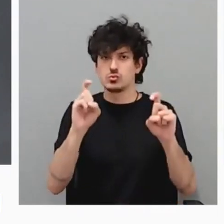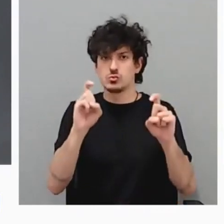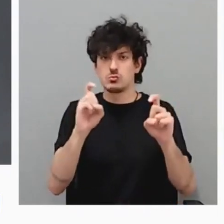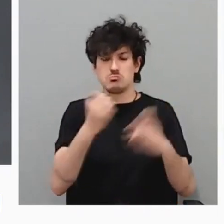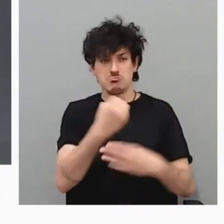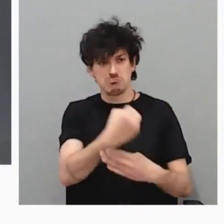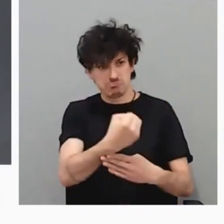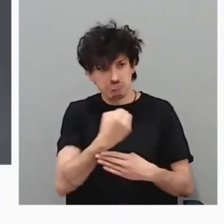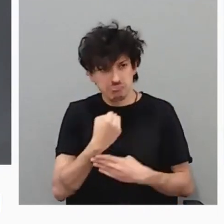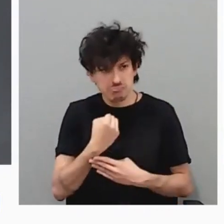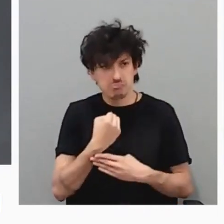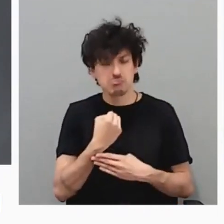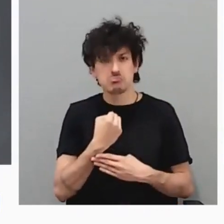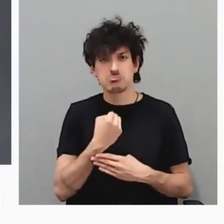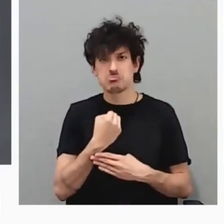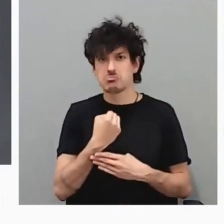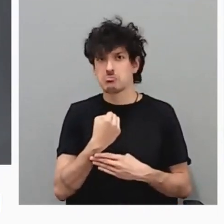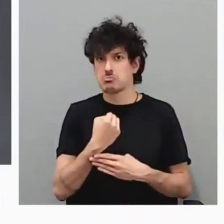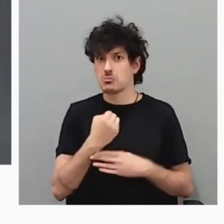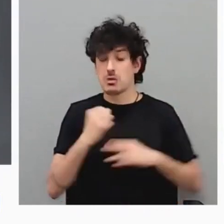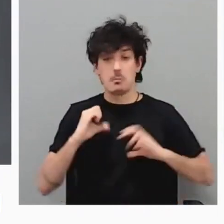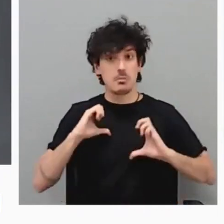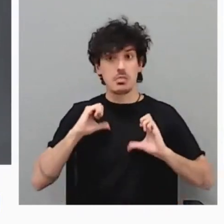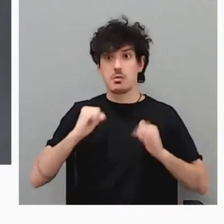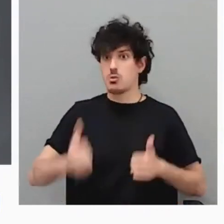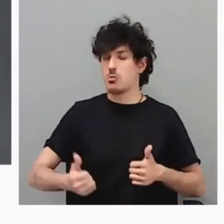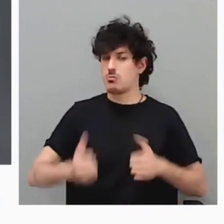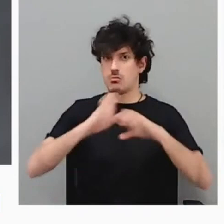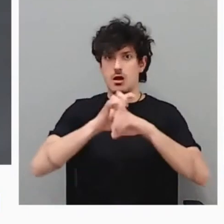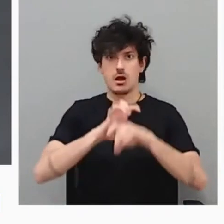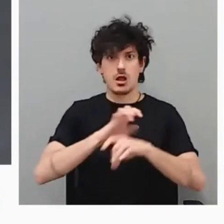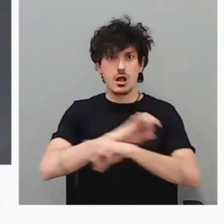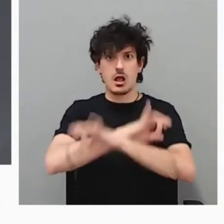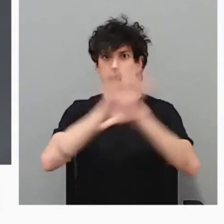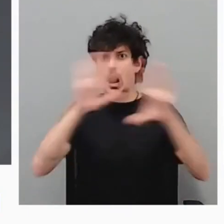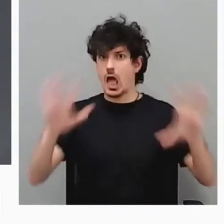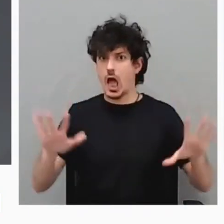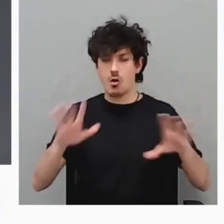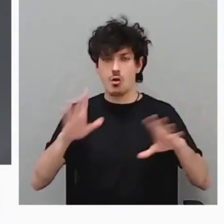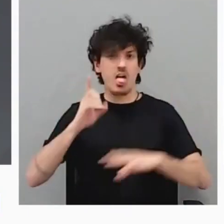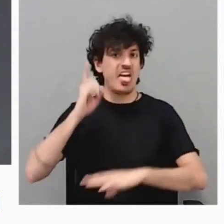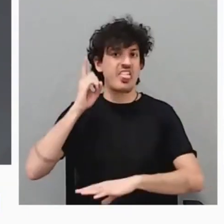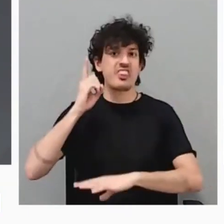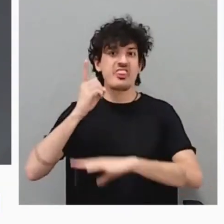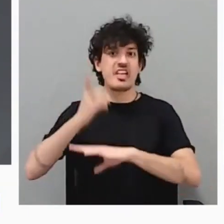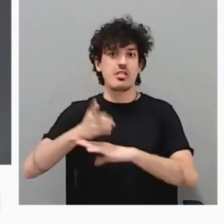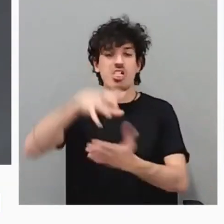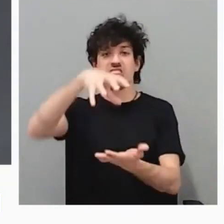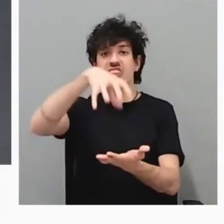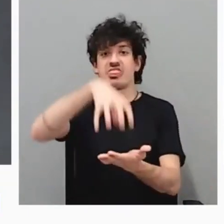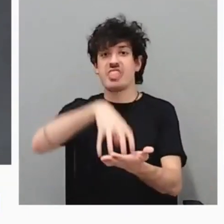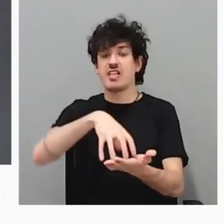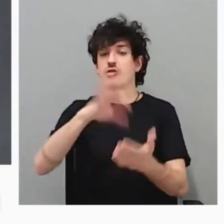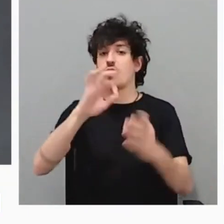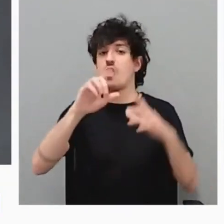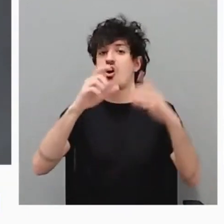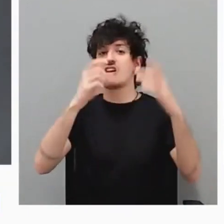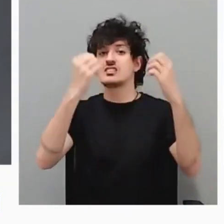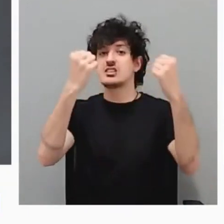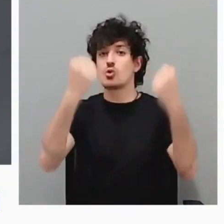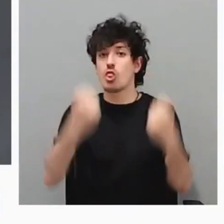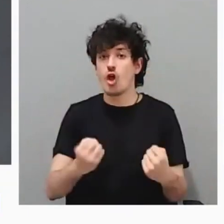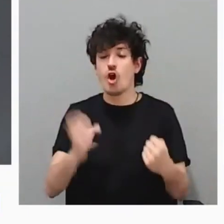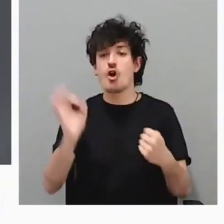idea y lo han visto claro desde el principio, desde la parte de dirección siempre del centro, de la institución o del proyecto